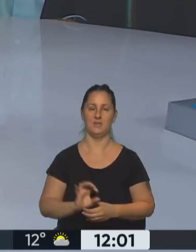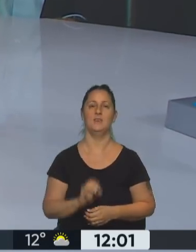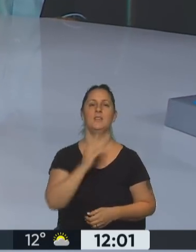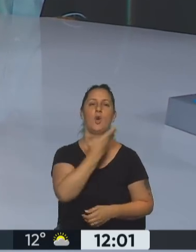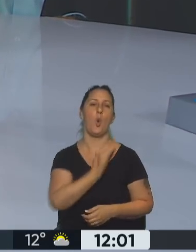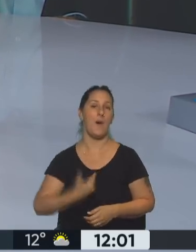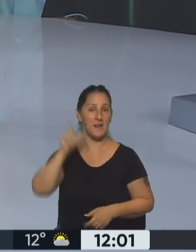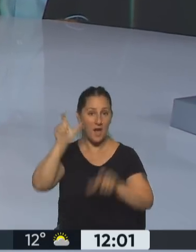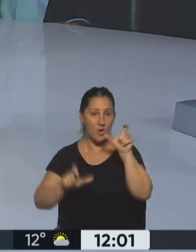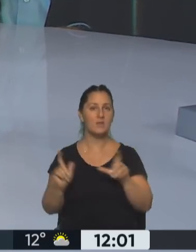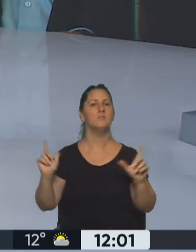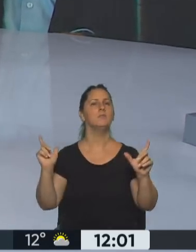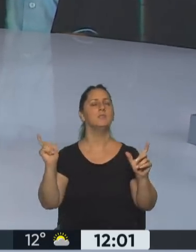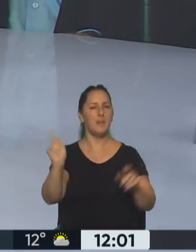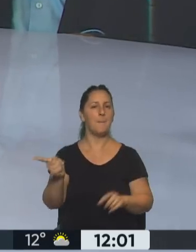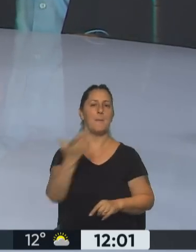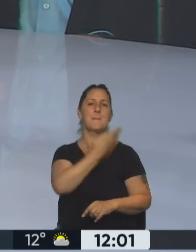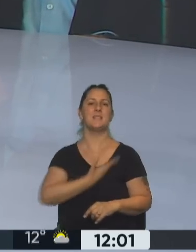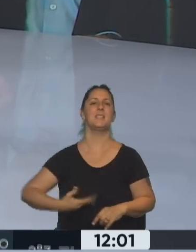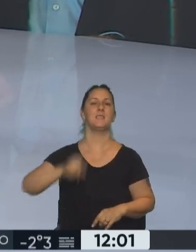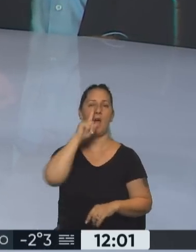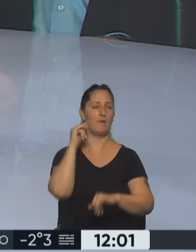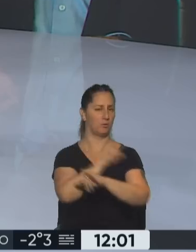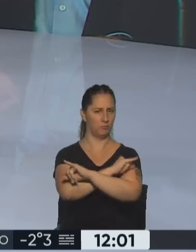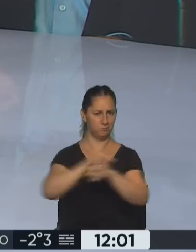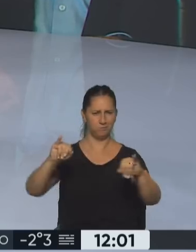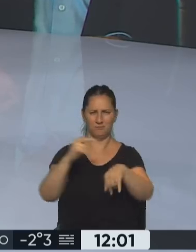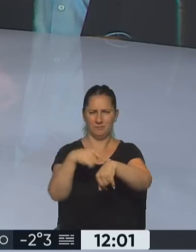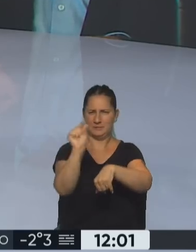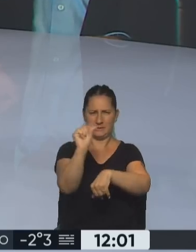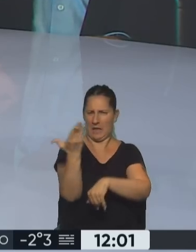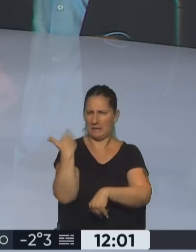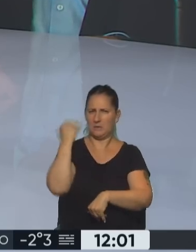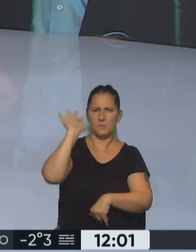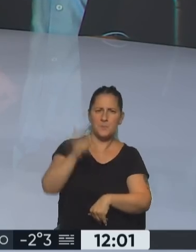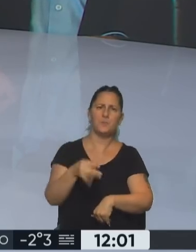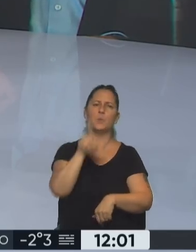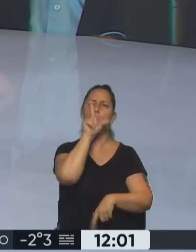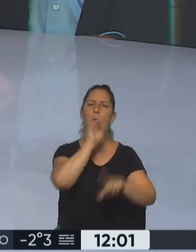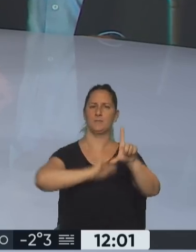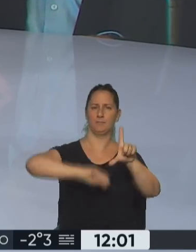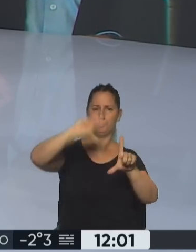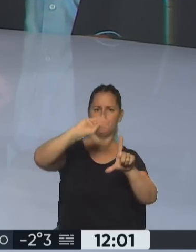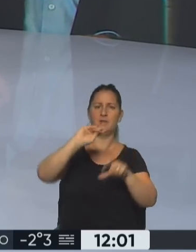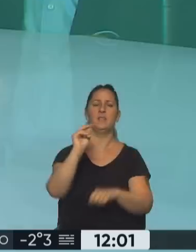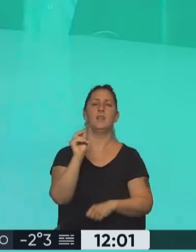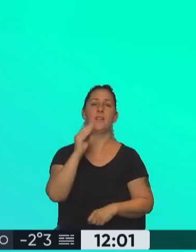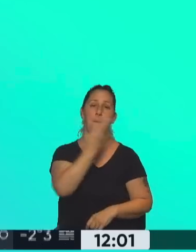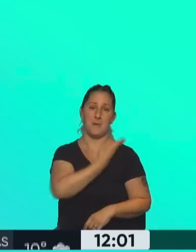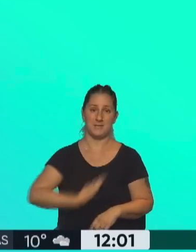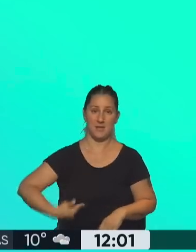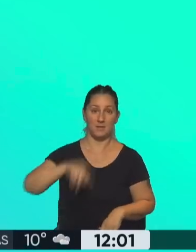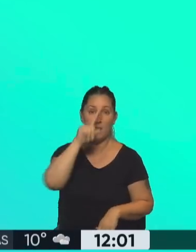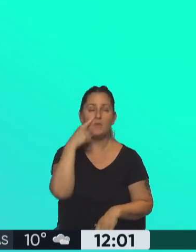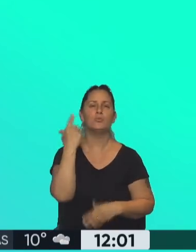gobernadores y del presidente Alberto Fernández, que acaba de hacer un anuncio. Se acaba de conocer hace minutos un hilo de tuit del jefe de Estado